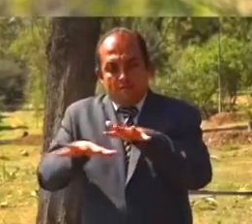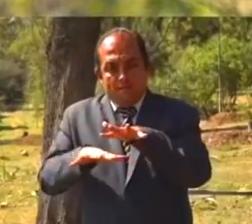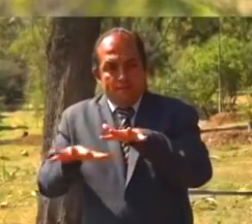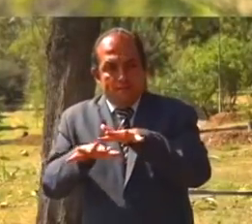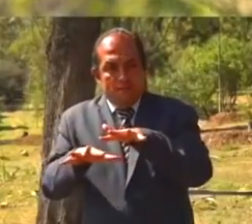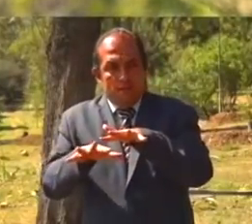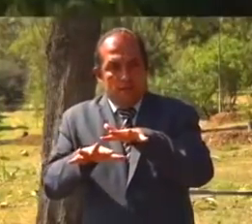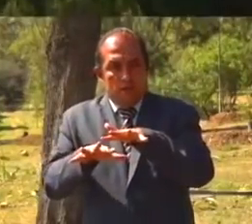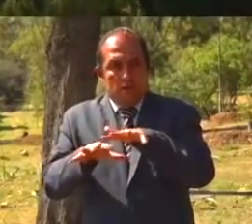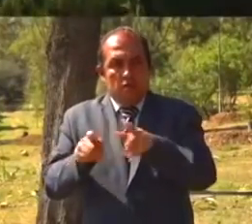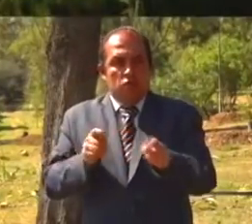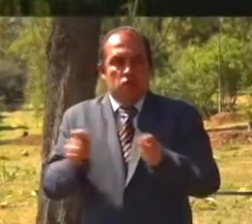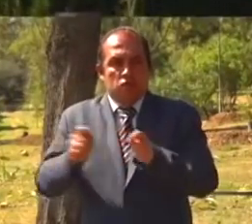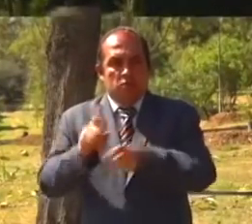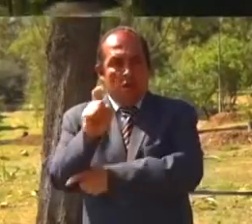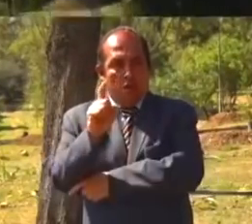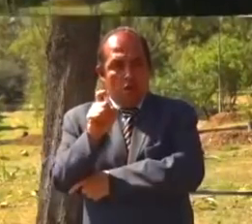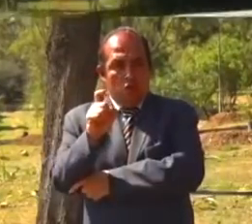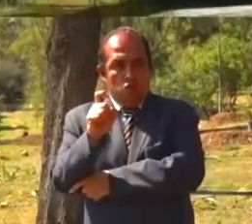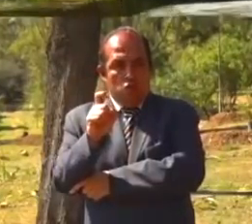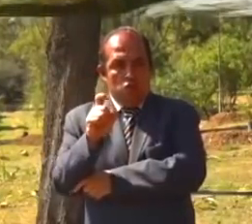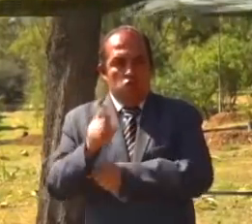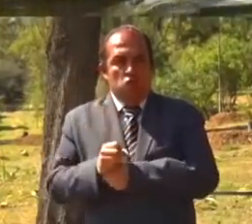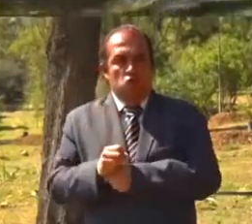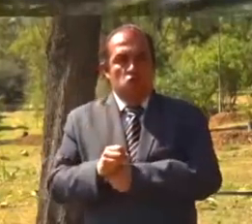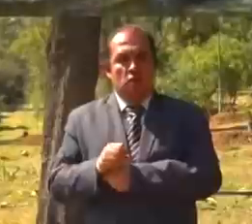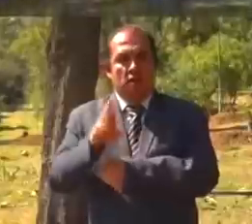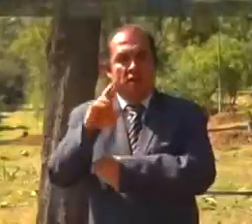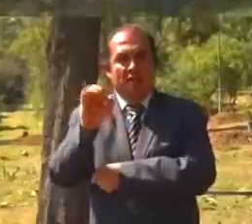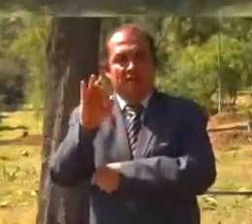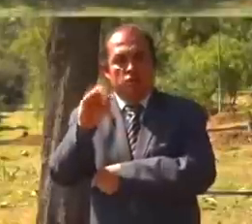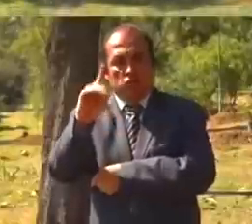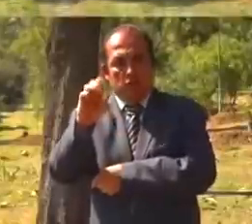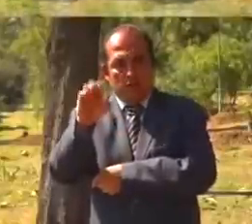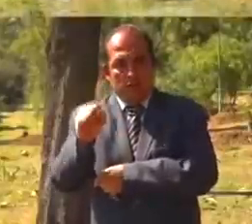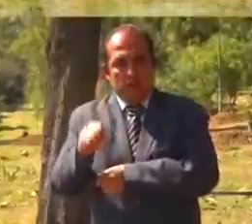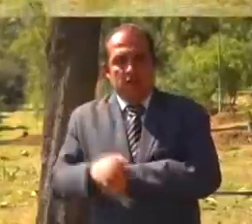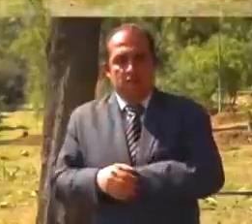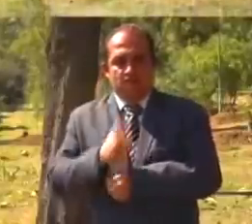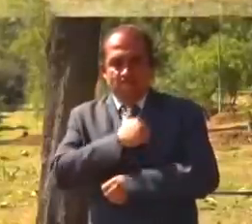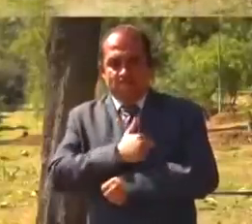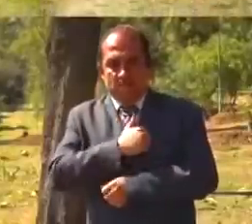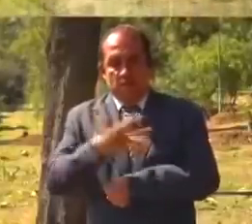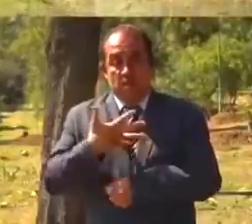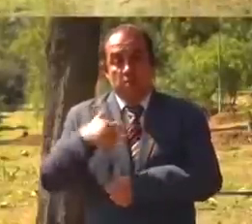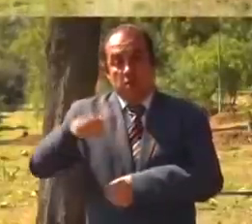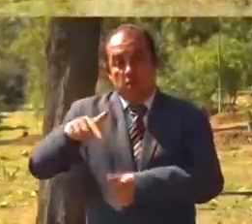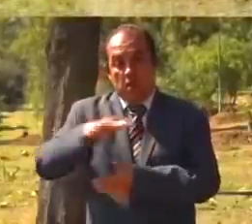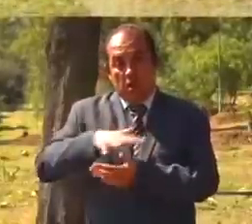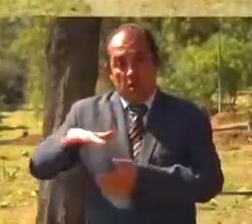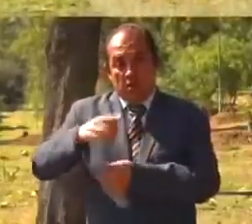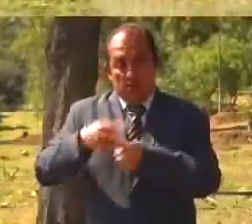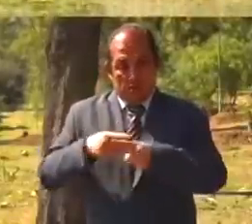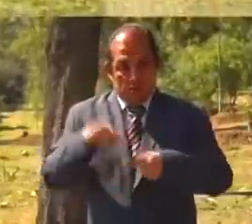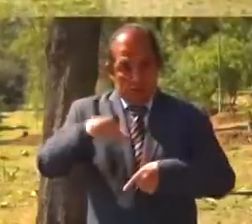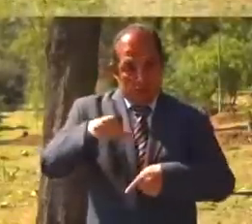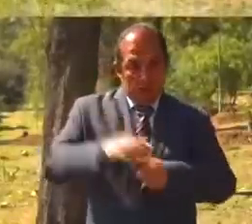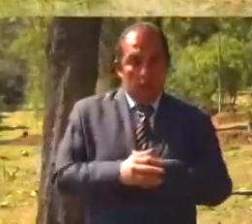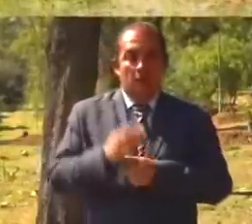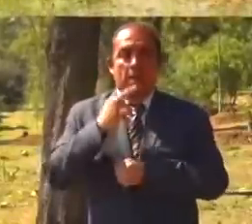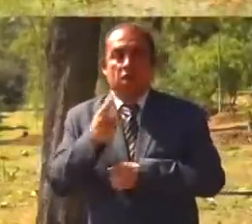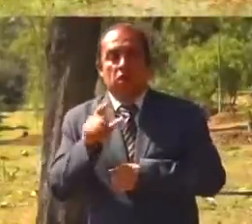suelo, de manejo de las aguas residuales que desafortunadamente existen en varias zonas de acá, de mejora